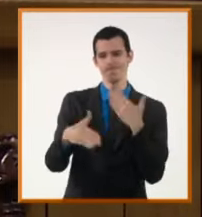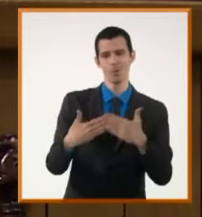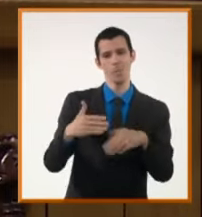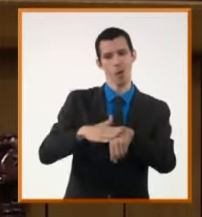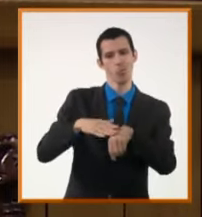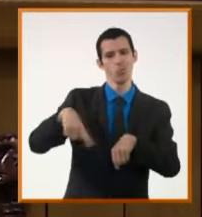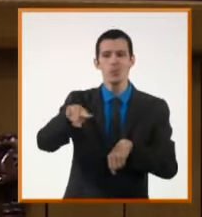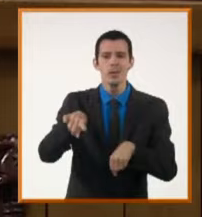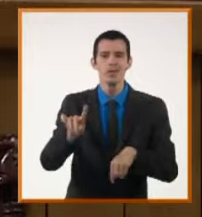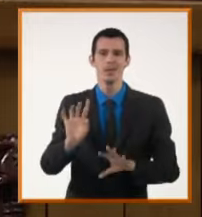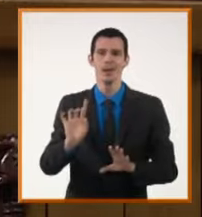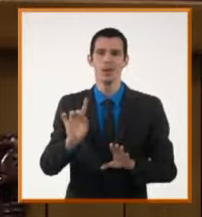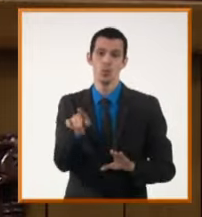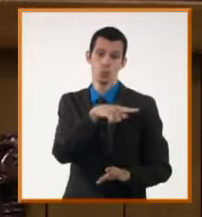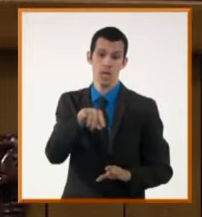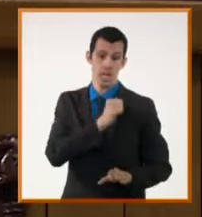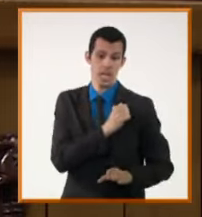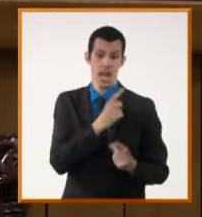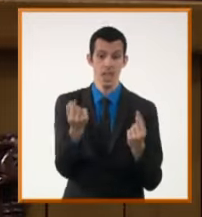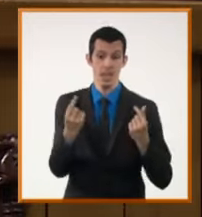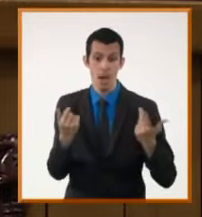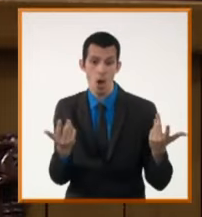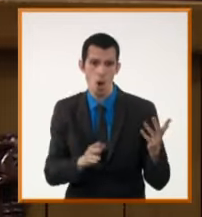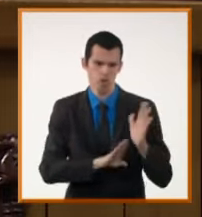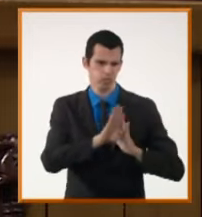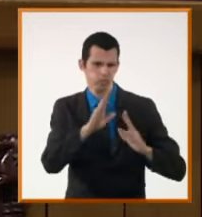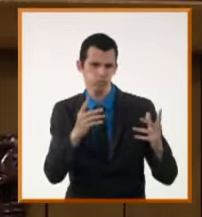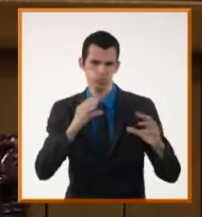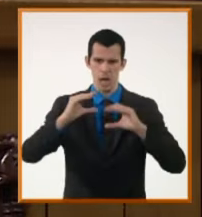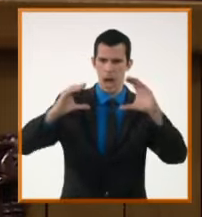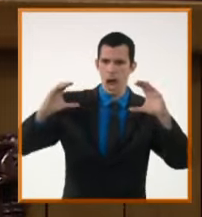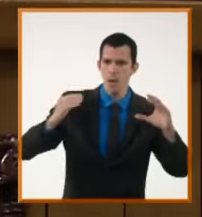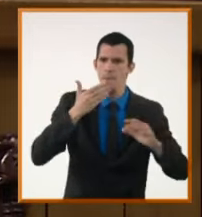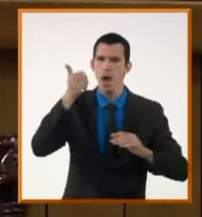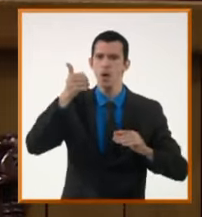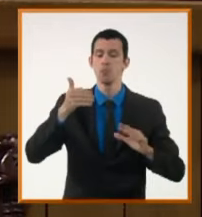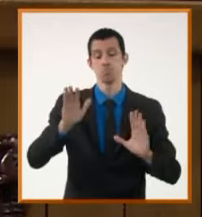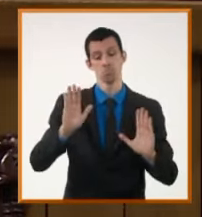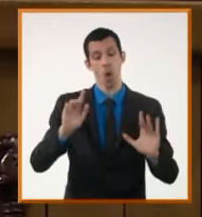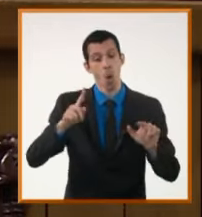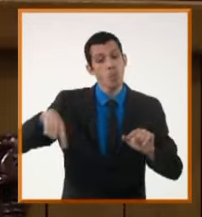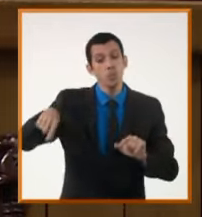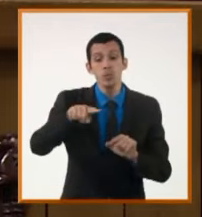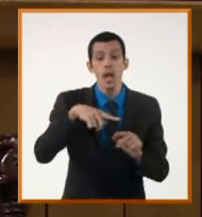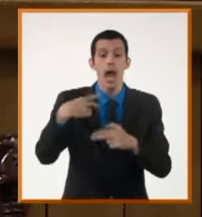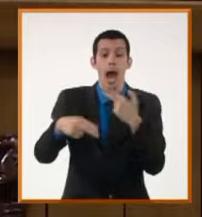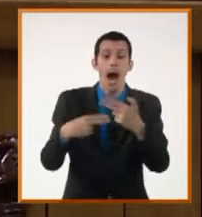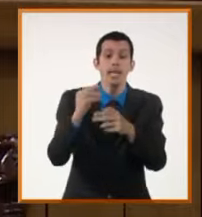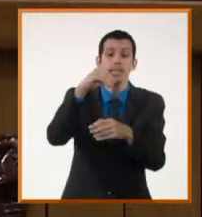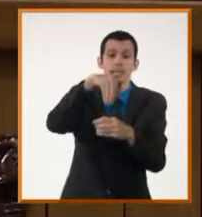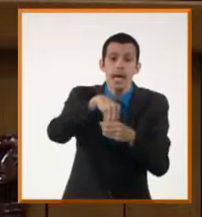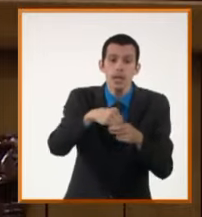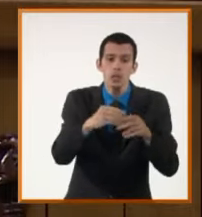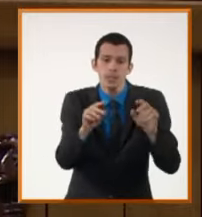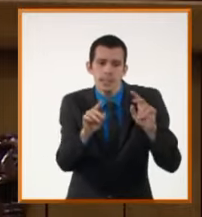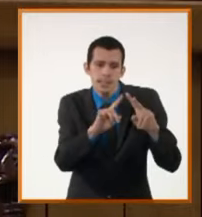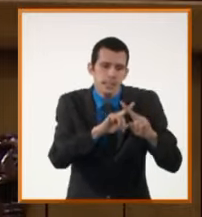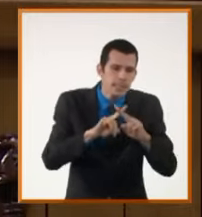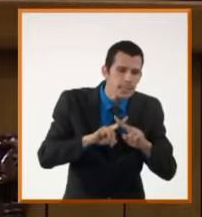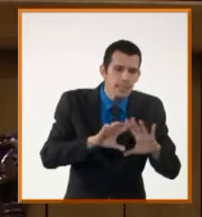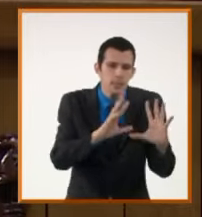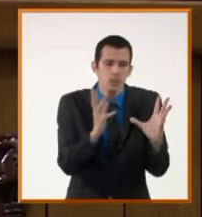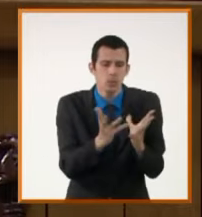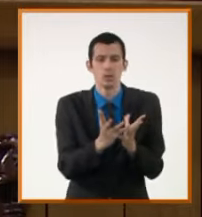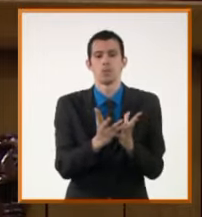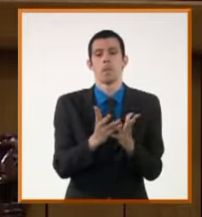vía directa de que se pueda decidir a partir de las propias características, cada cual se le pague por su esfuerzo y su aporte. No hay